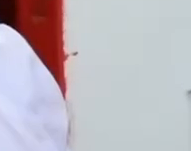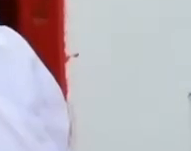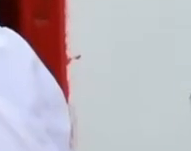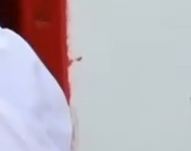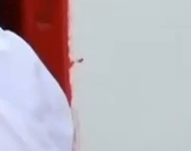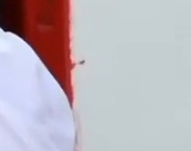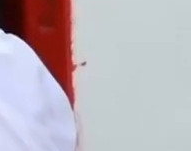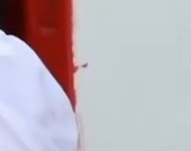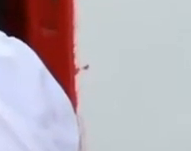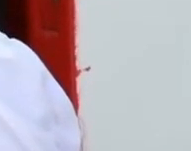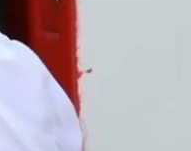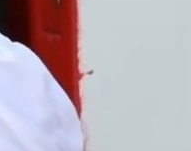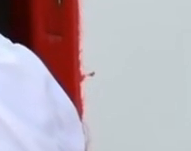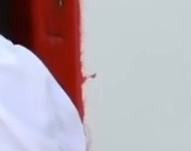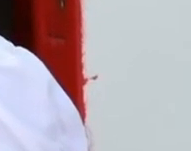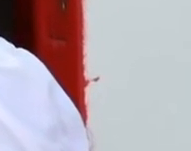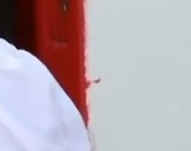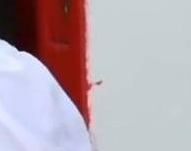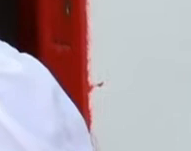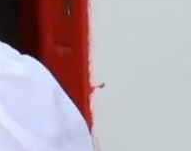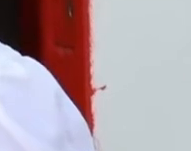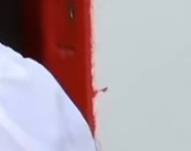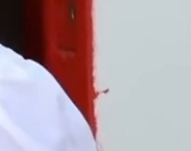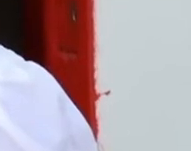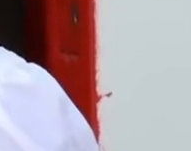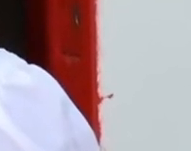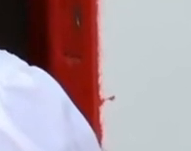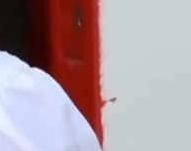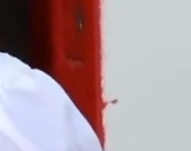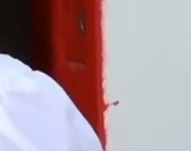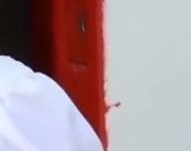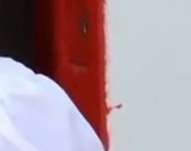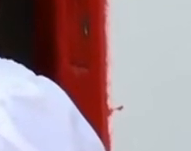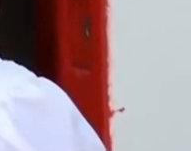Esa bata blanca y te sales a